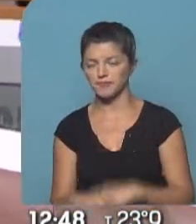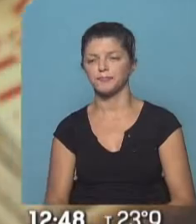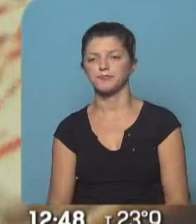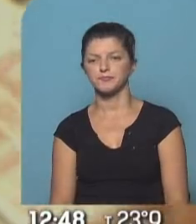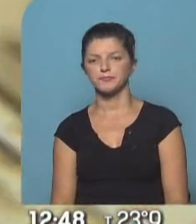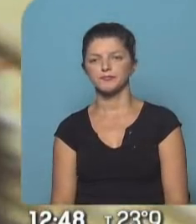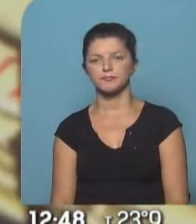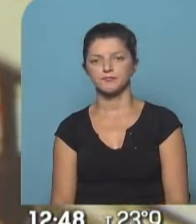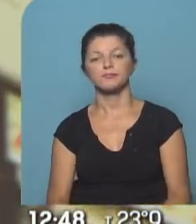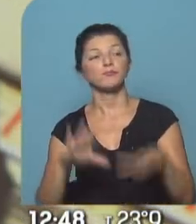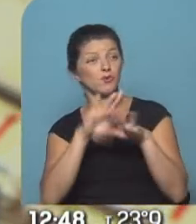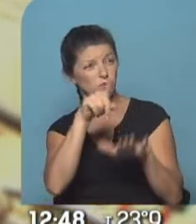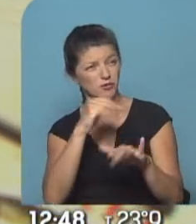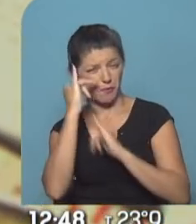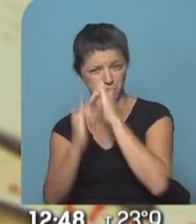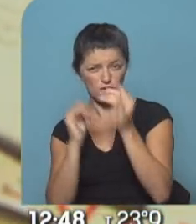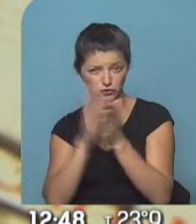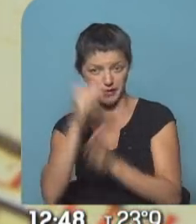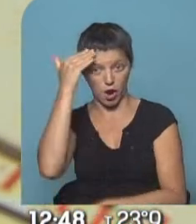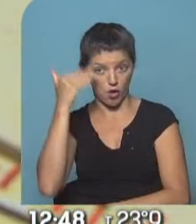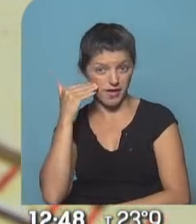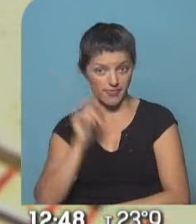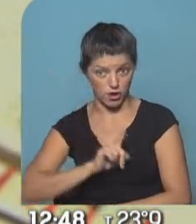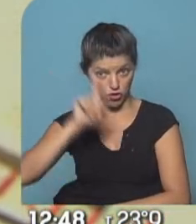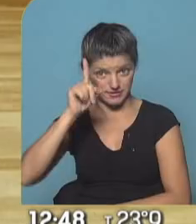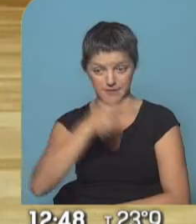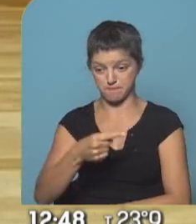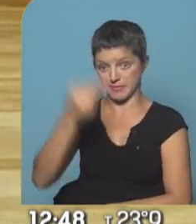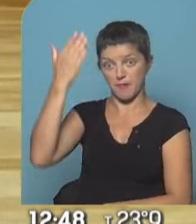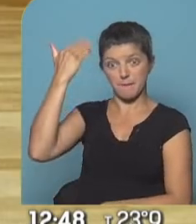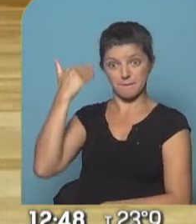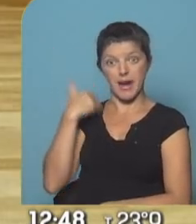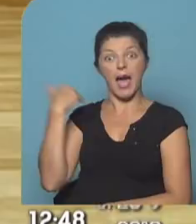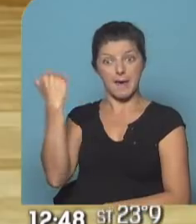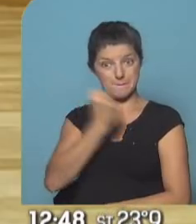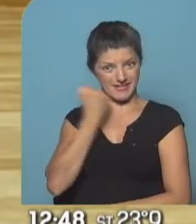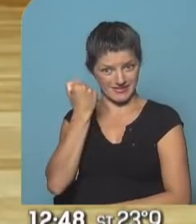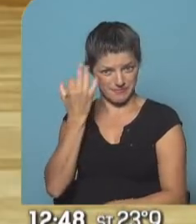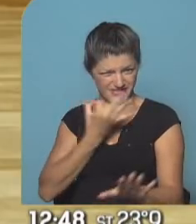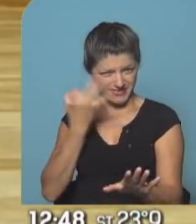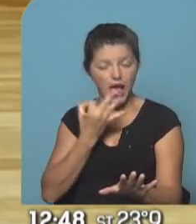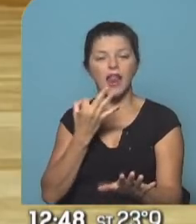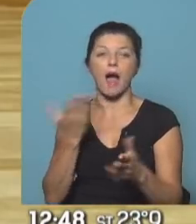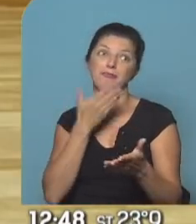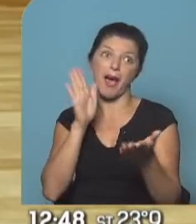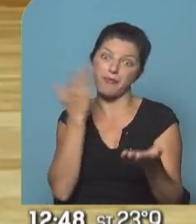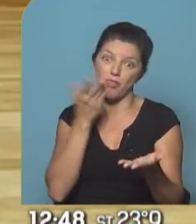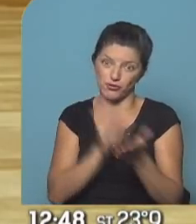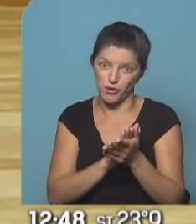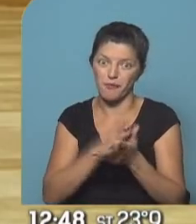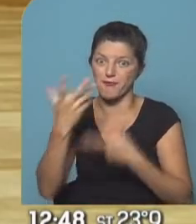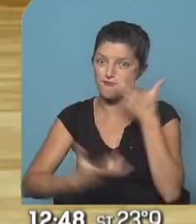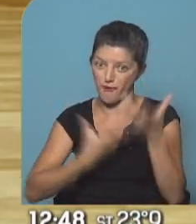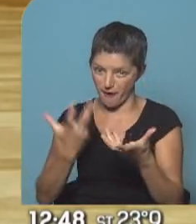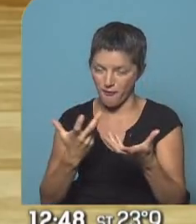con Corea del Norte y esta es una semana muy especial y hablando de furia, hablando de fuego. Ahí tenemos las